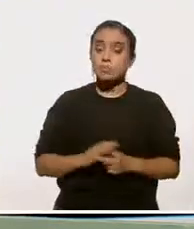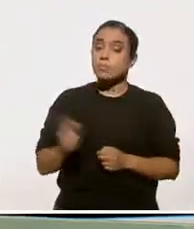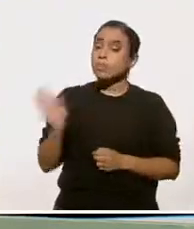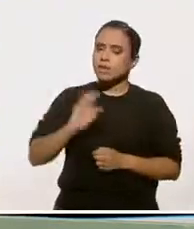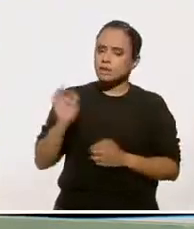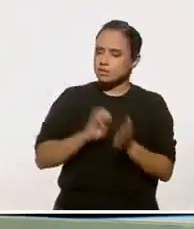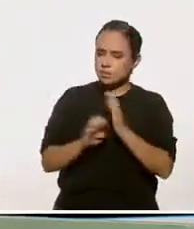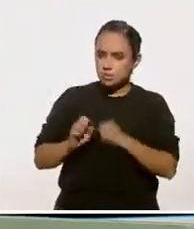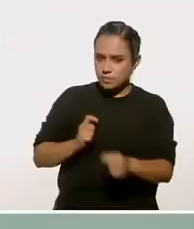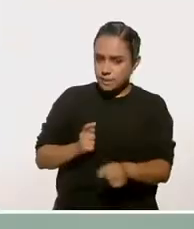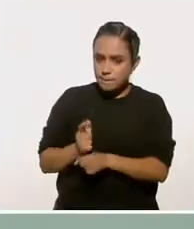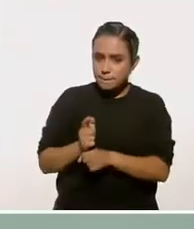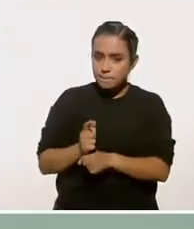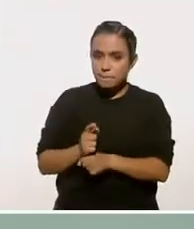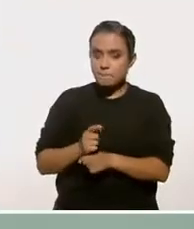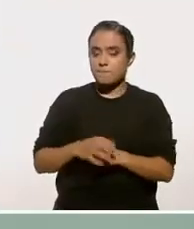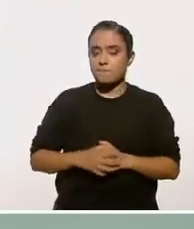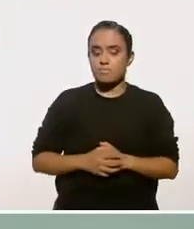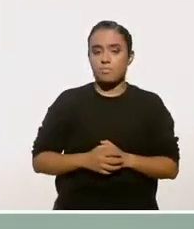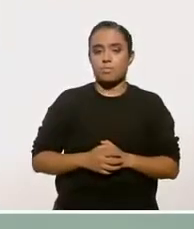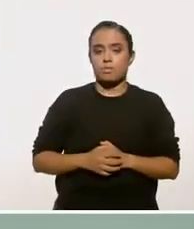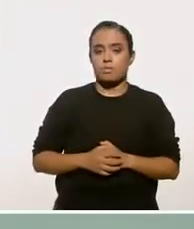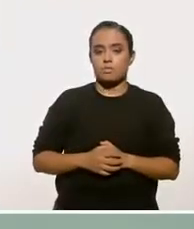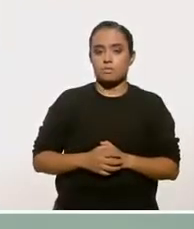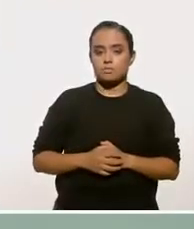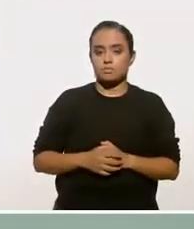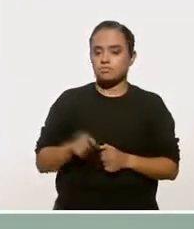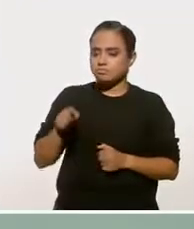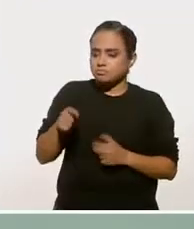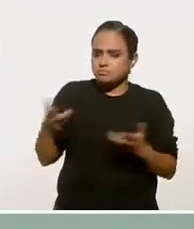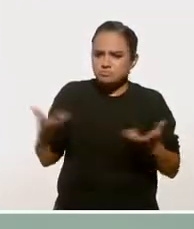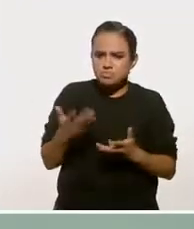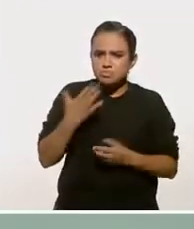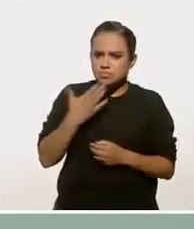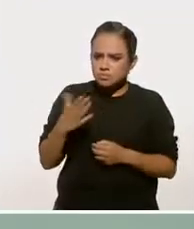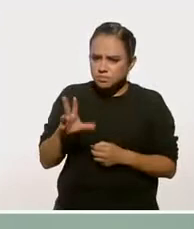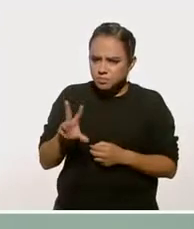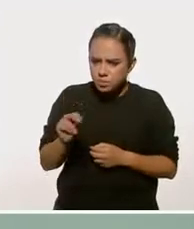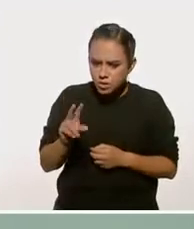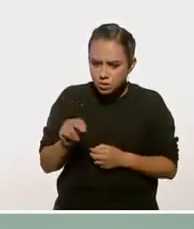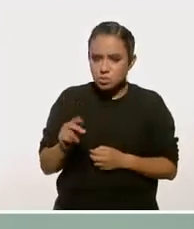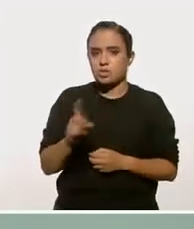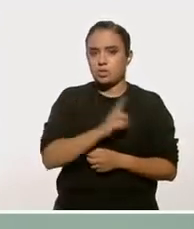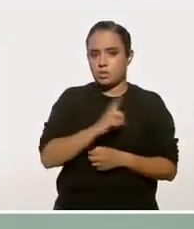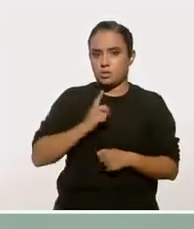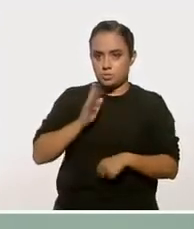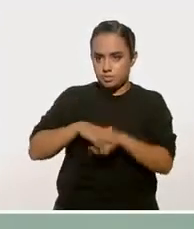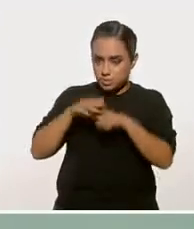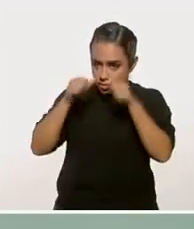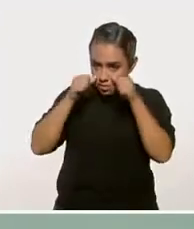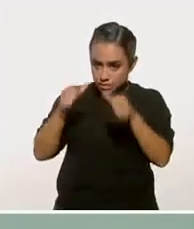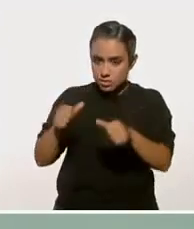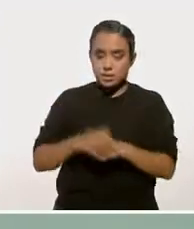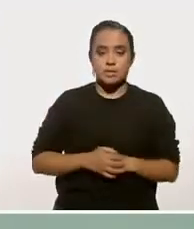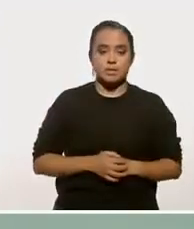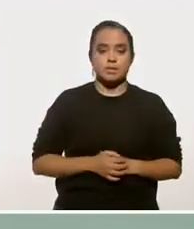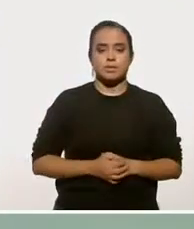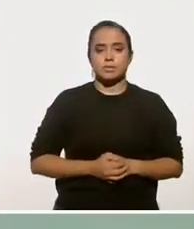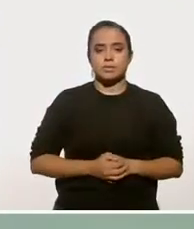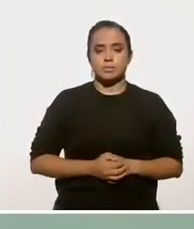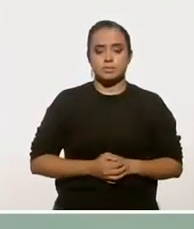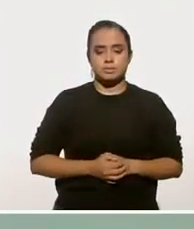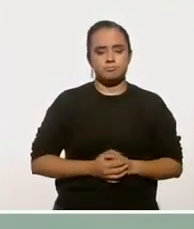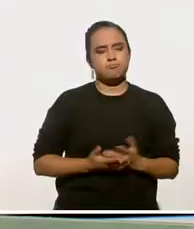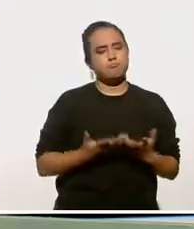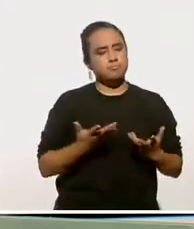están, digamos, no haciéndolo muy bien, ¿o hay que entonces poner atención? Pues